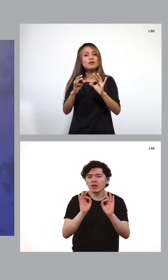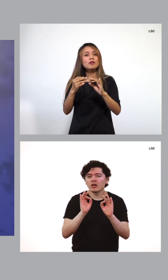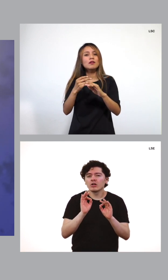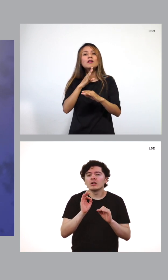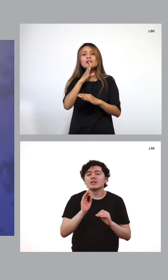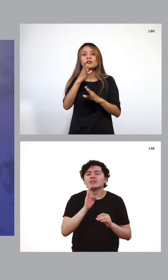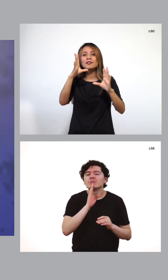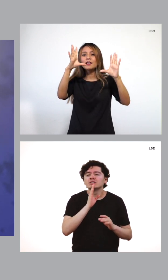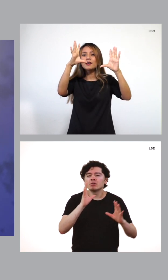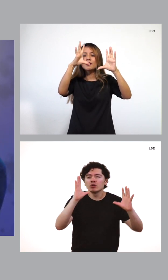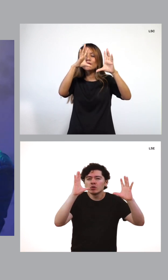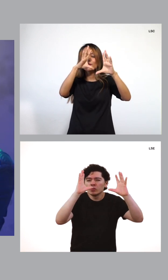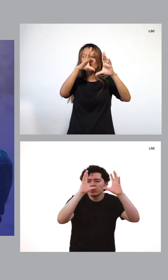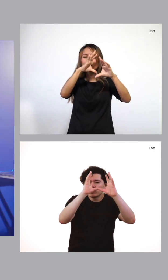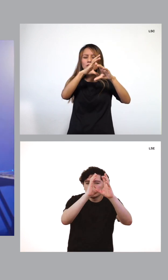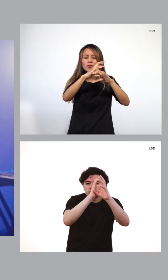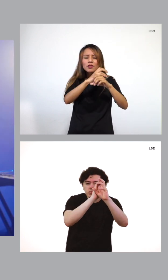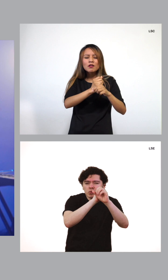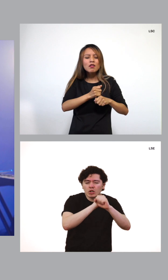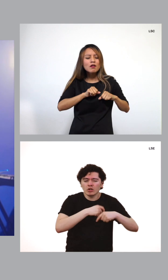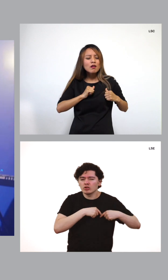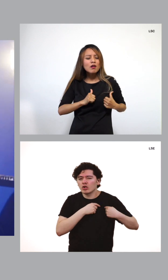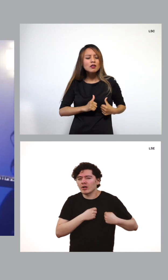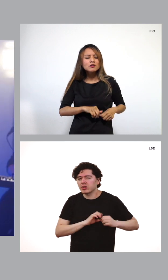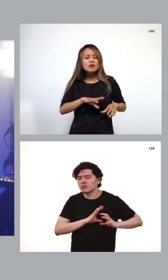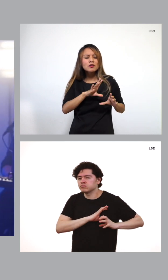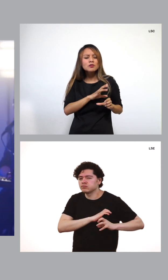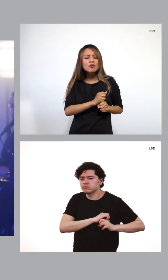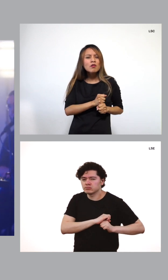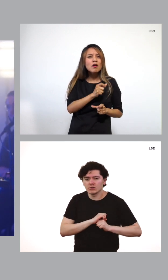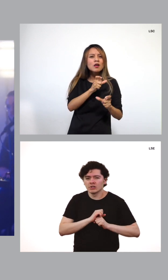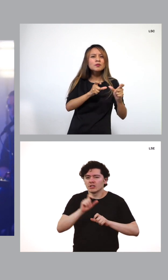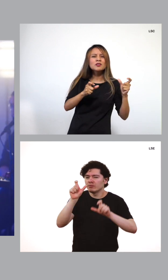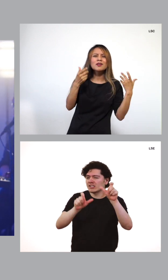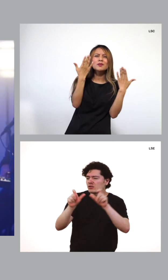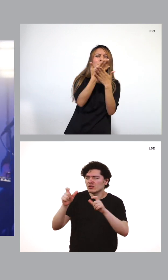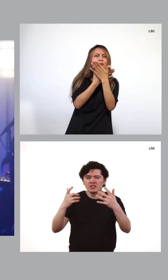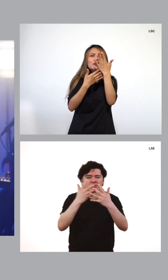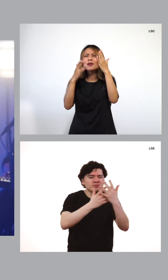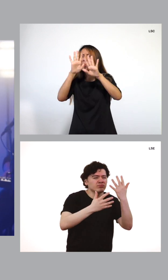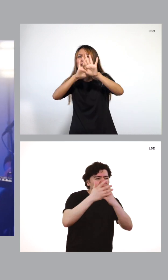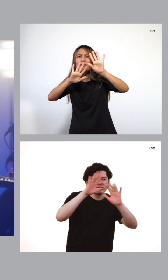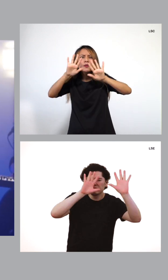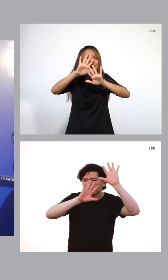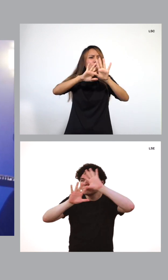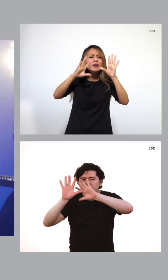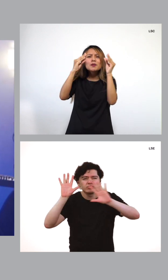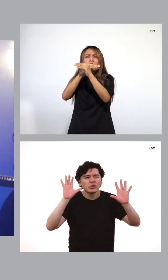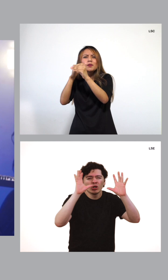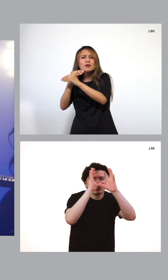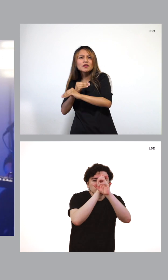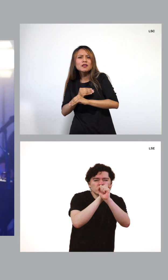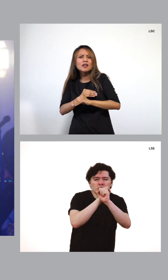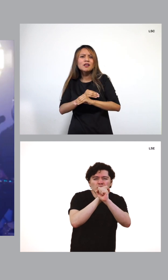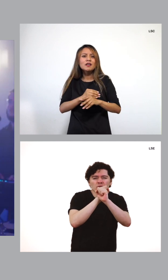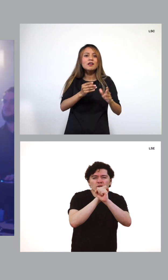cegó el destino de los hombres, donde la gente estaba confundida, tan confundida que los mejores amigos negaban